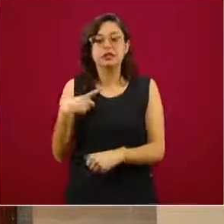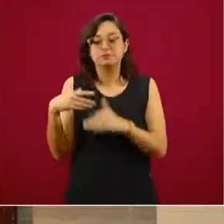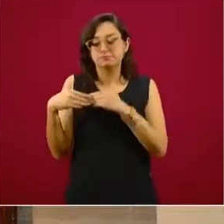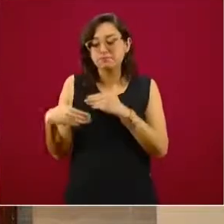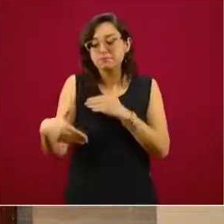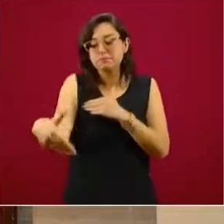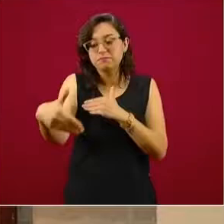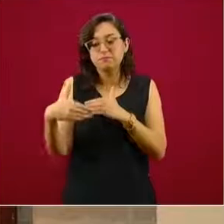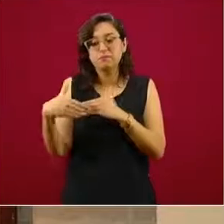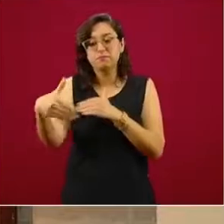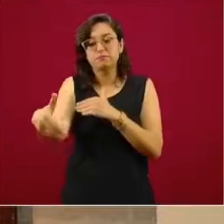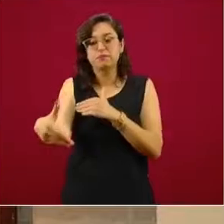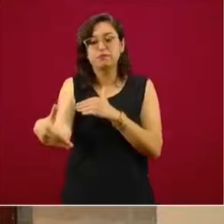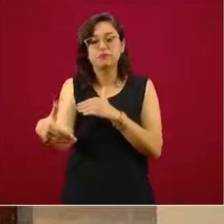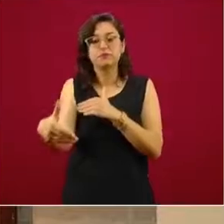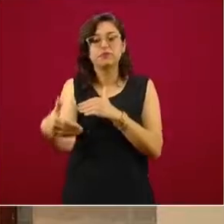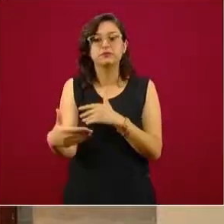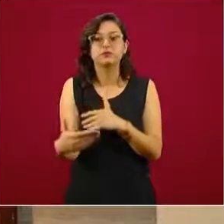de